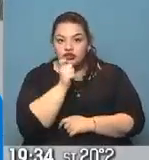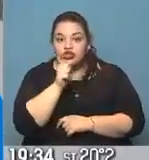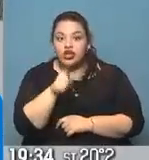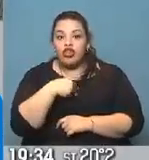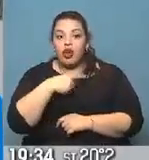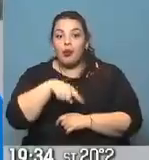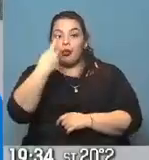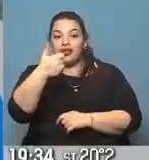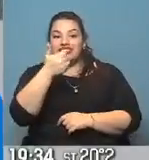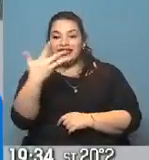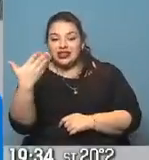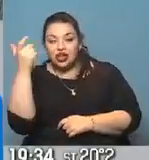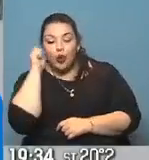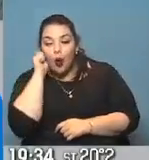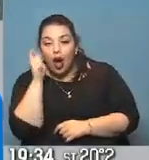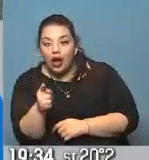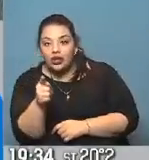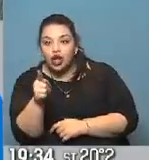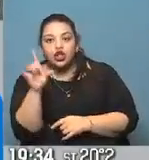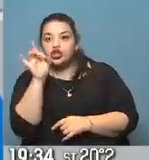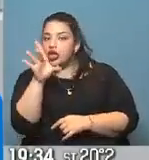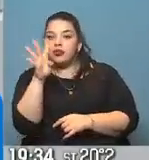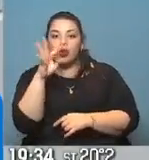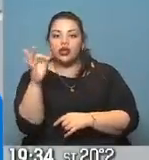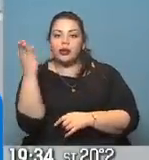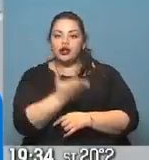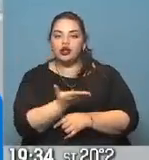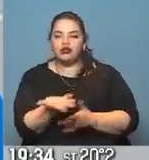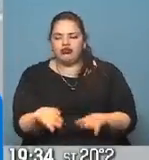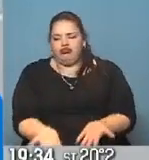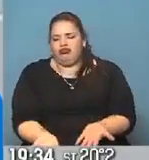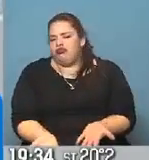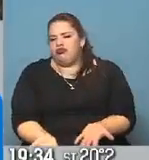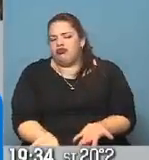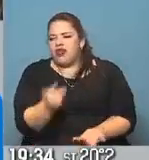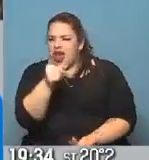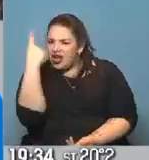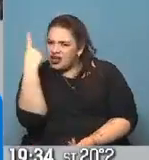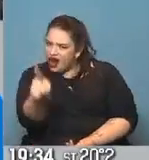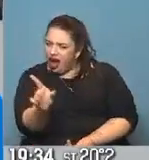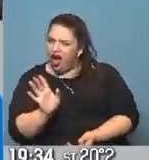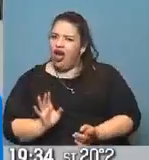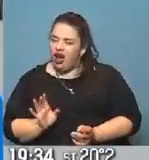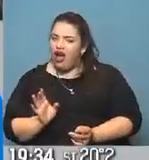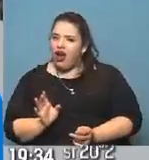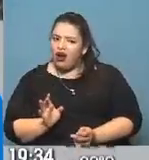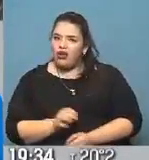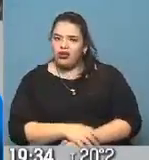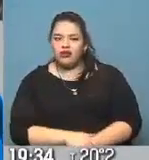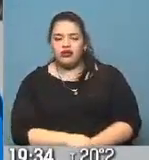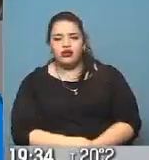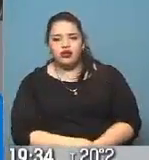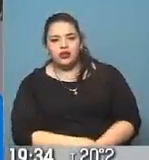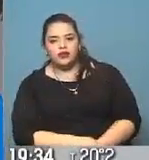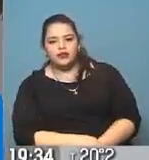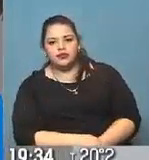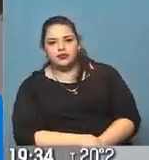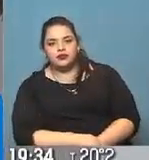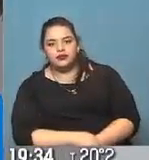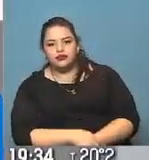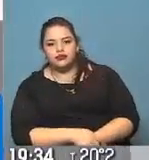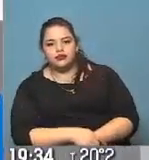toca un 45%. Entonces, esta es la respuesta que tiene la Corte que darle a este fallo y lo tiene que tratar.